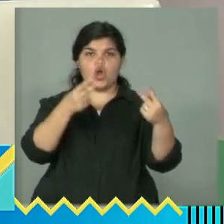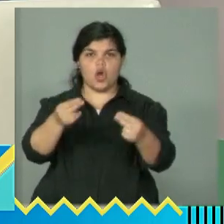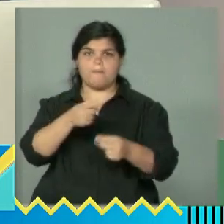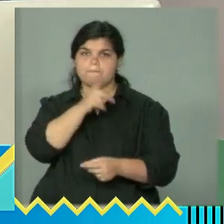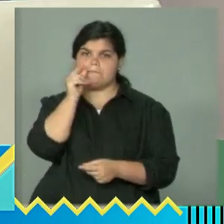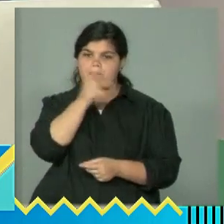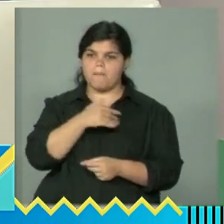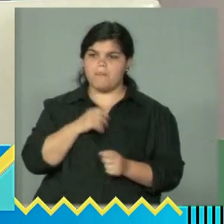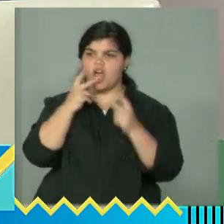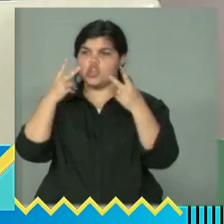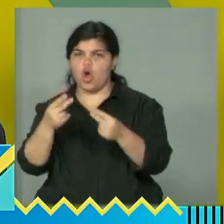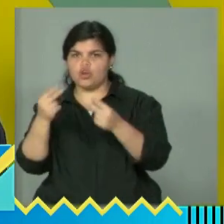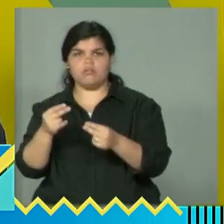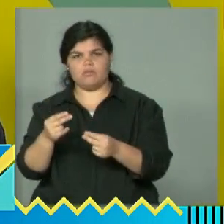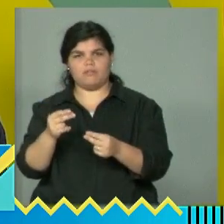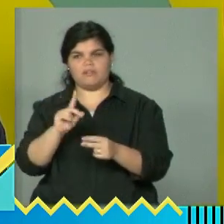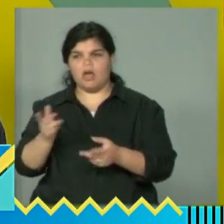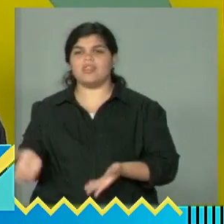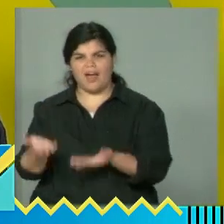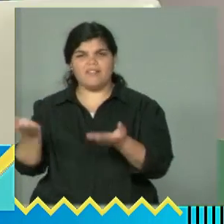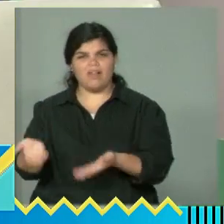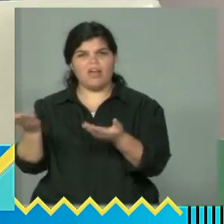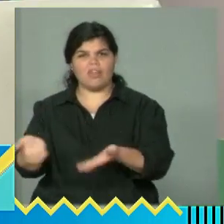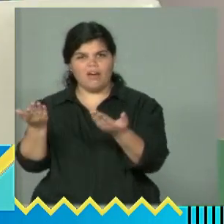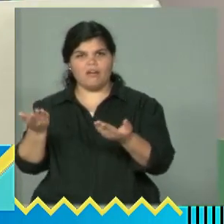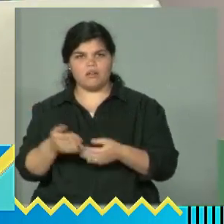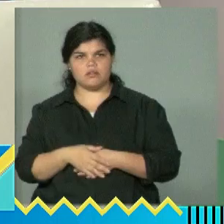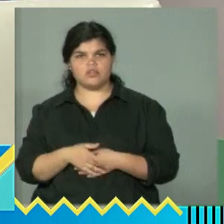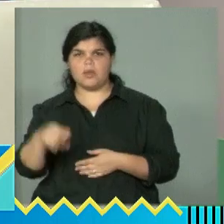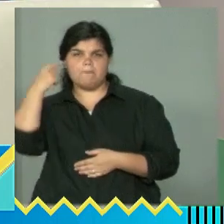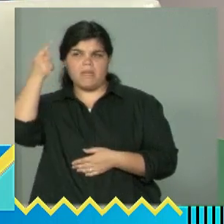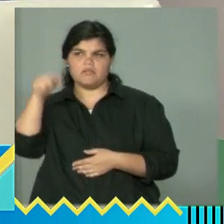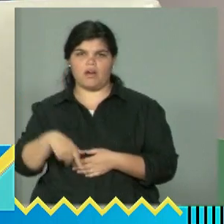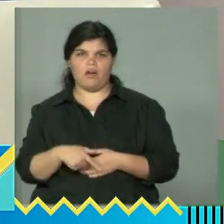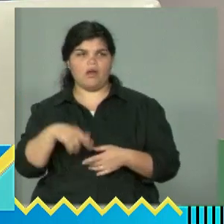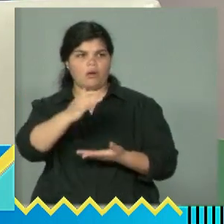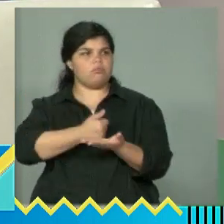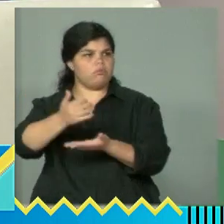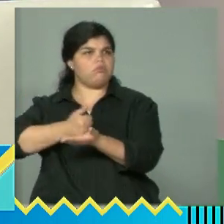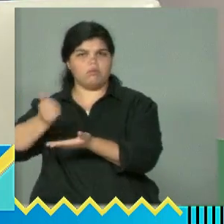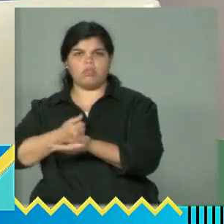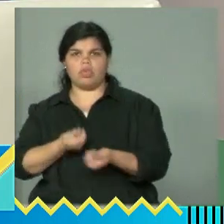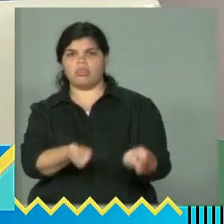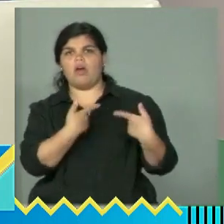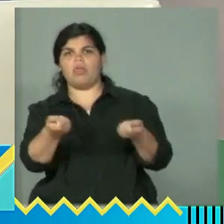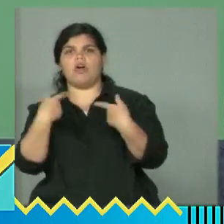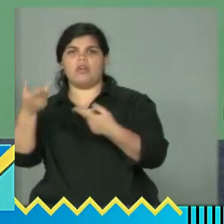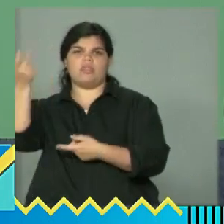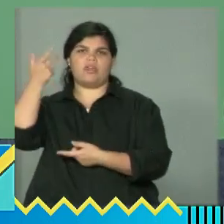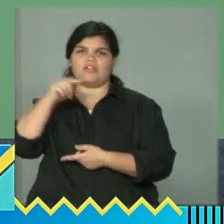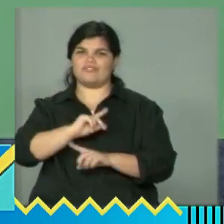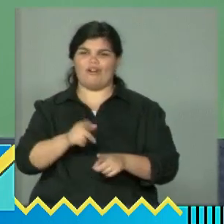pues, total, todo es muy permisivo. Entonces los chicos creen que así se obtienen las cosas, y realmente uno se tiene que esforzar, se